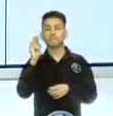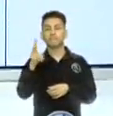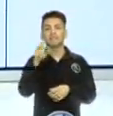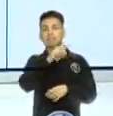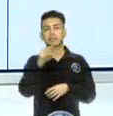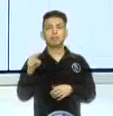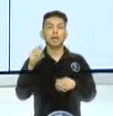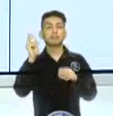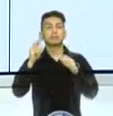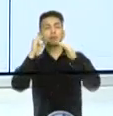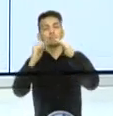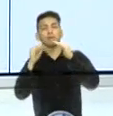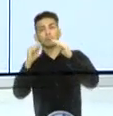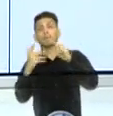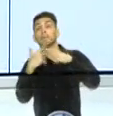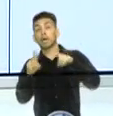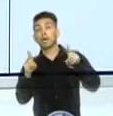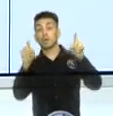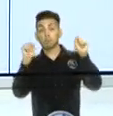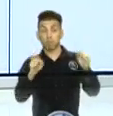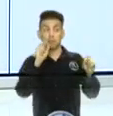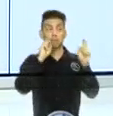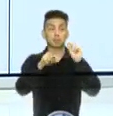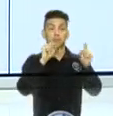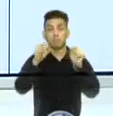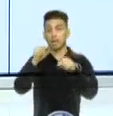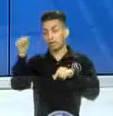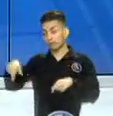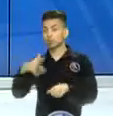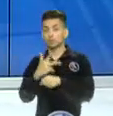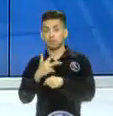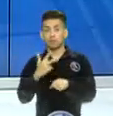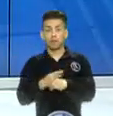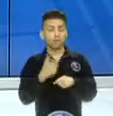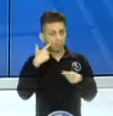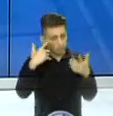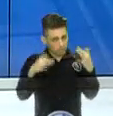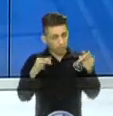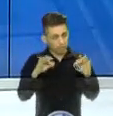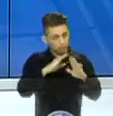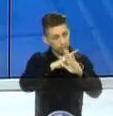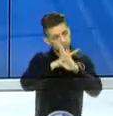contagio está presente en nuestro país y hay que tratar de evitarlo lo más posible.